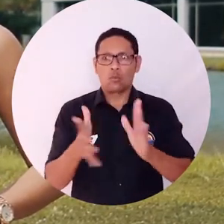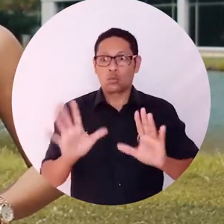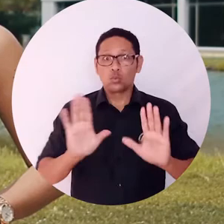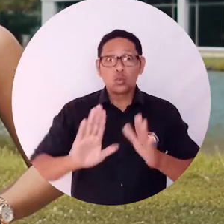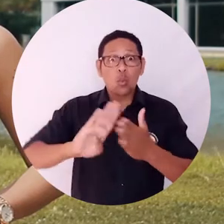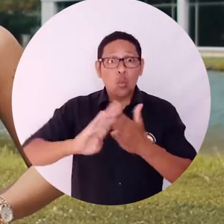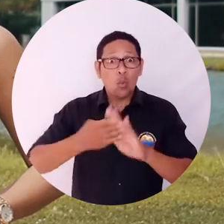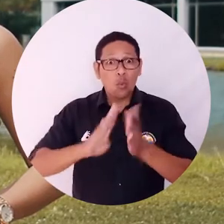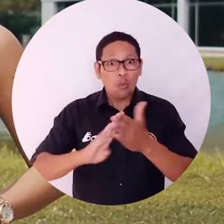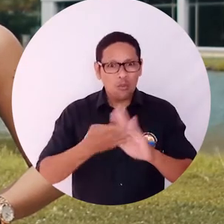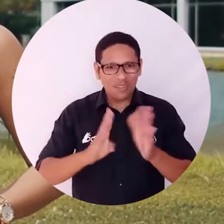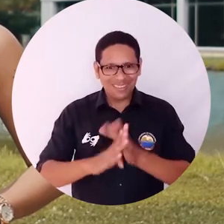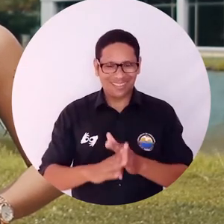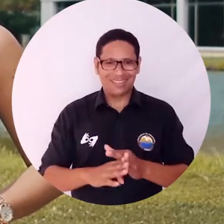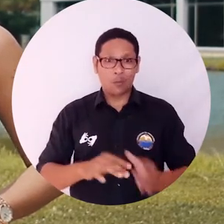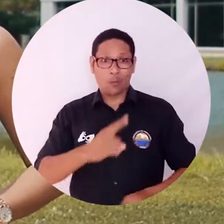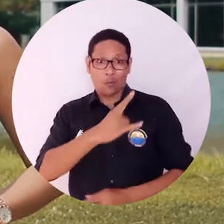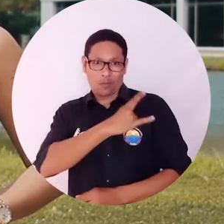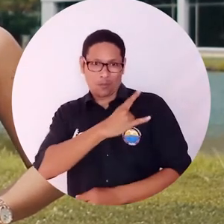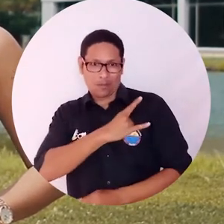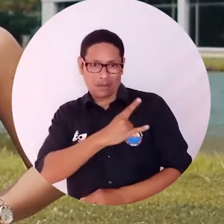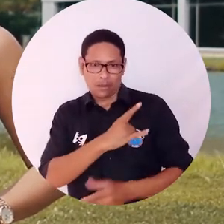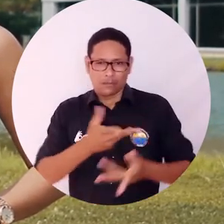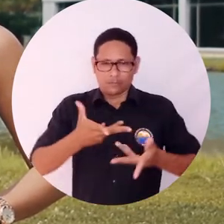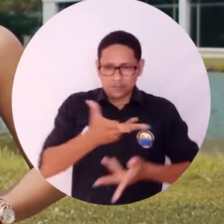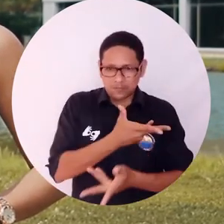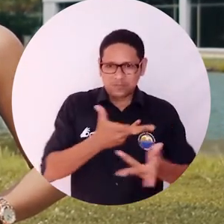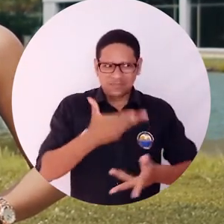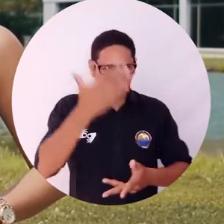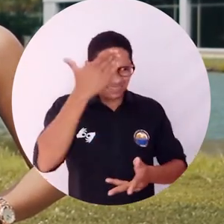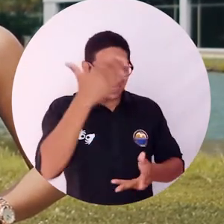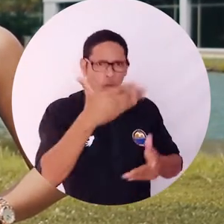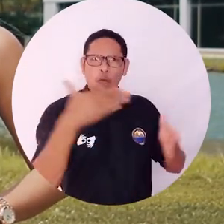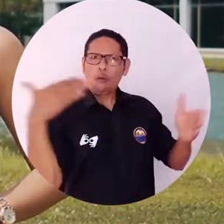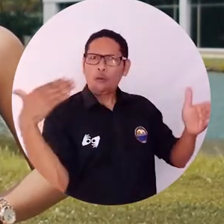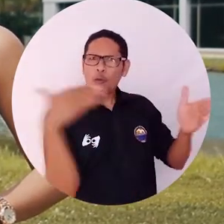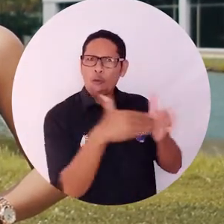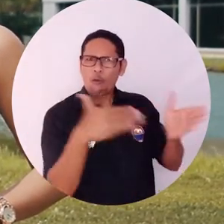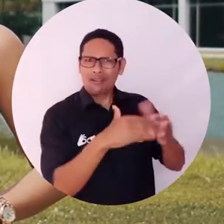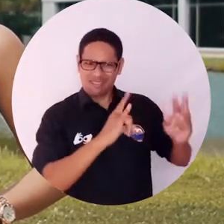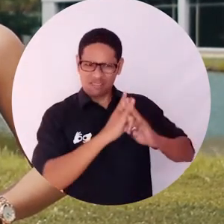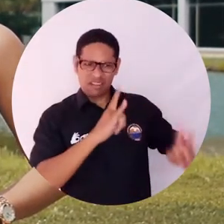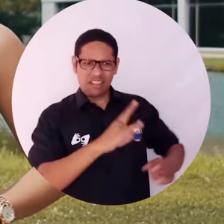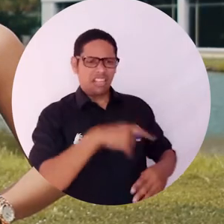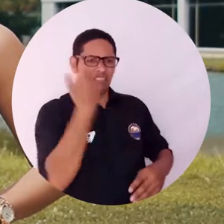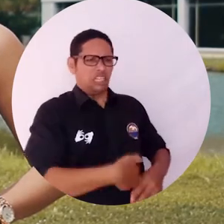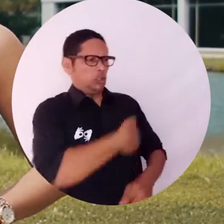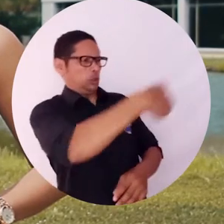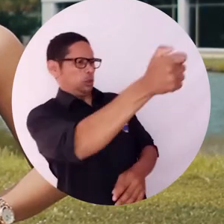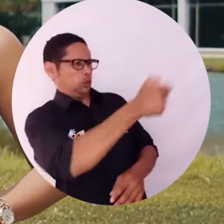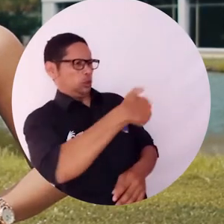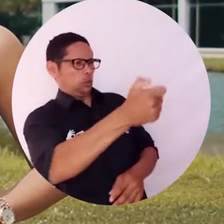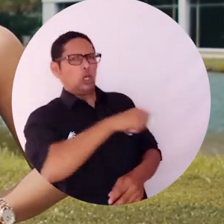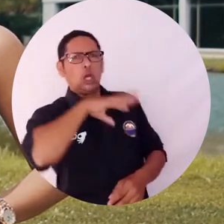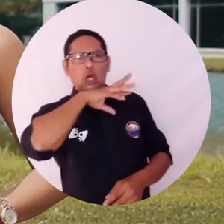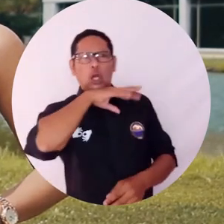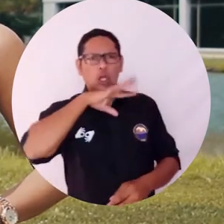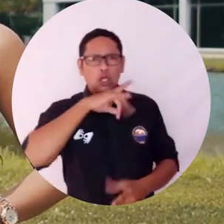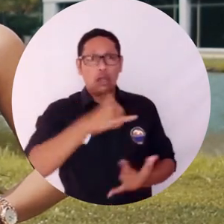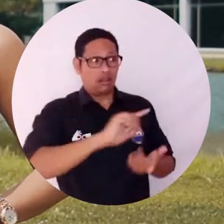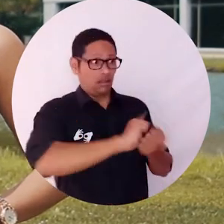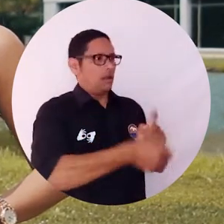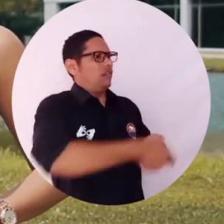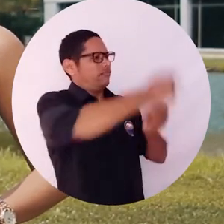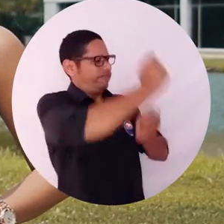comunidad universitaria para reemplazar grafitis ofensivos a la institución por murales con mensajes que validan la academia y